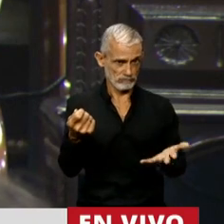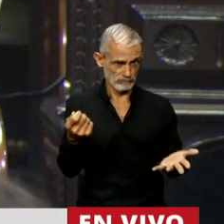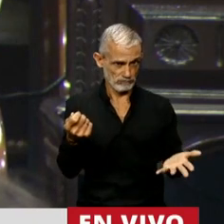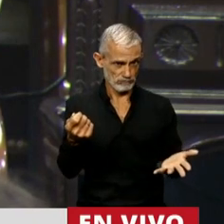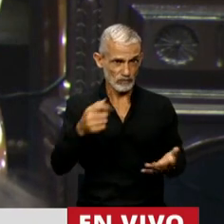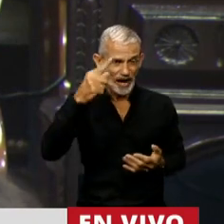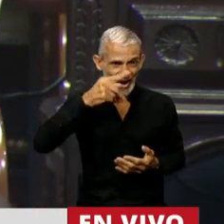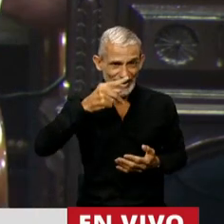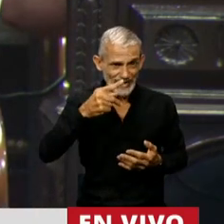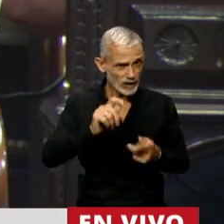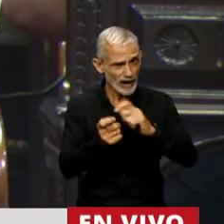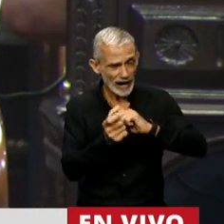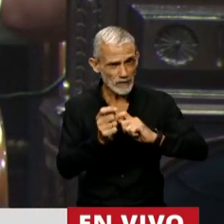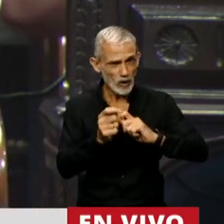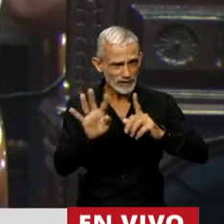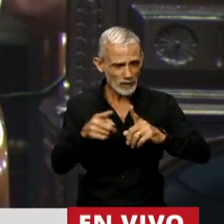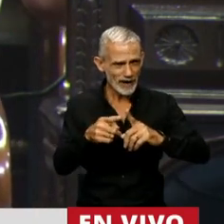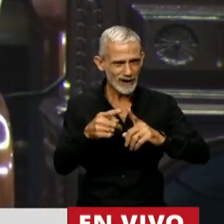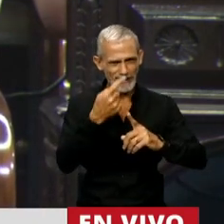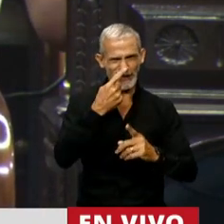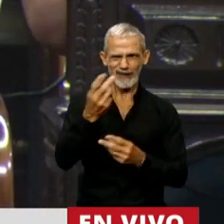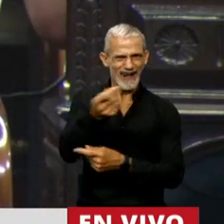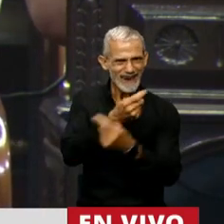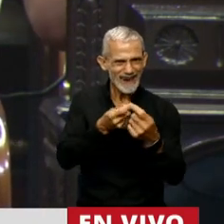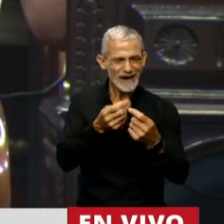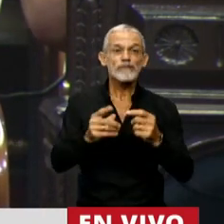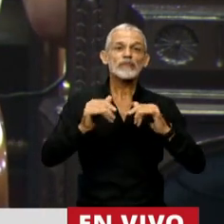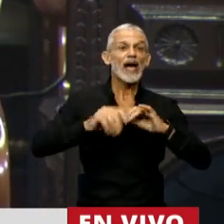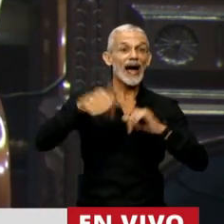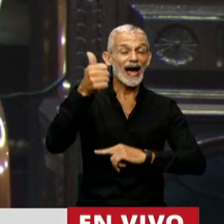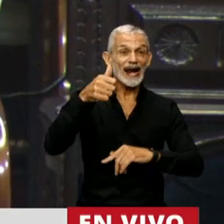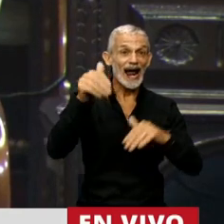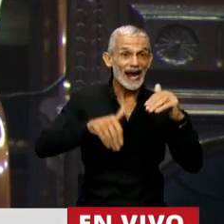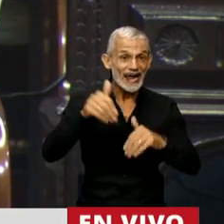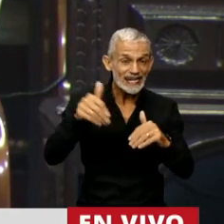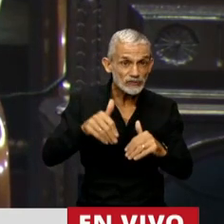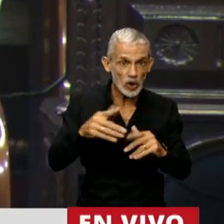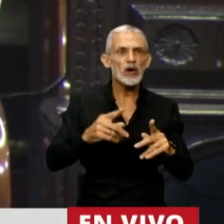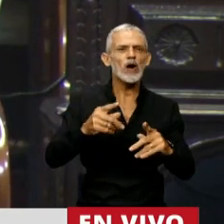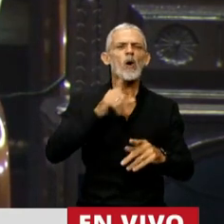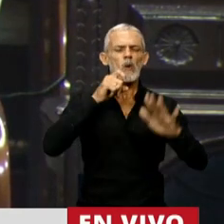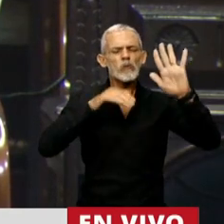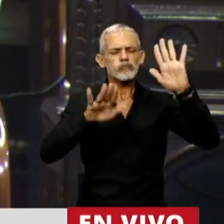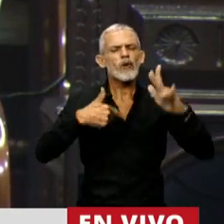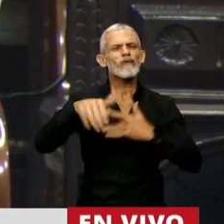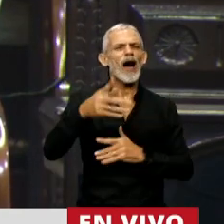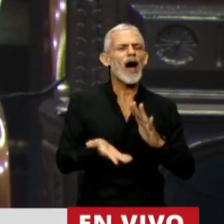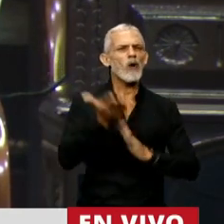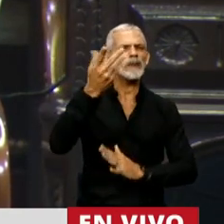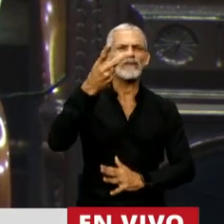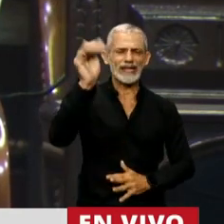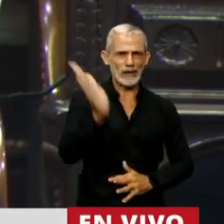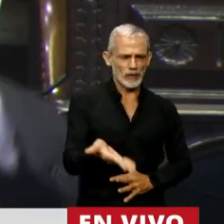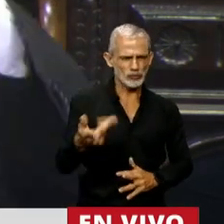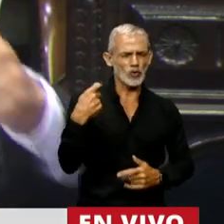el kirchnerismo se ha vuelto neoliberal. Para ganar las elecciones prometieron que les iban a aumentar el 20% a los jubilados